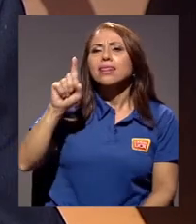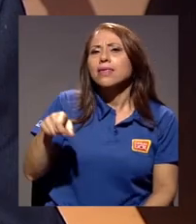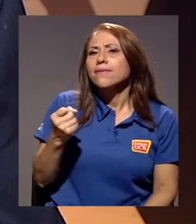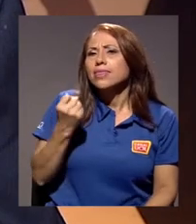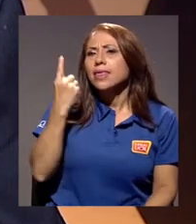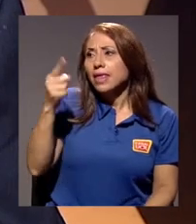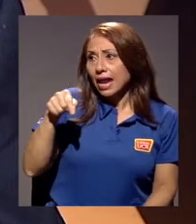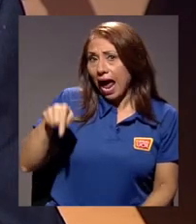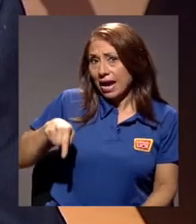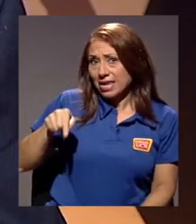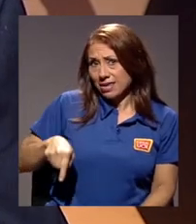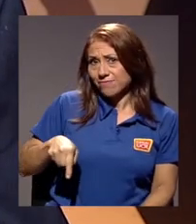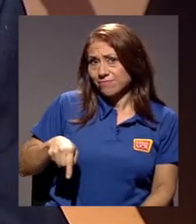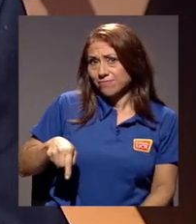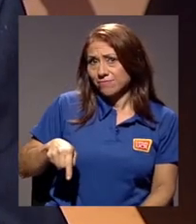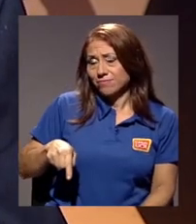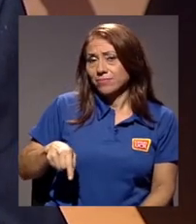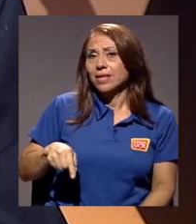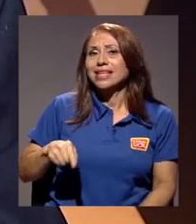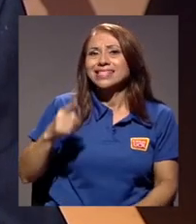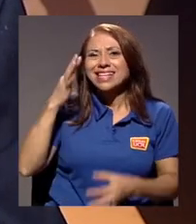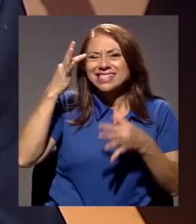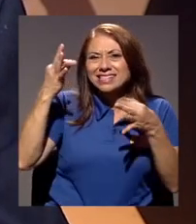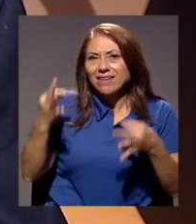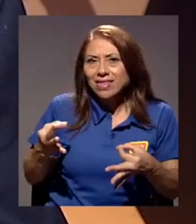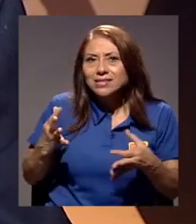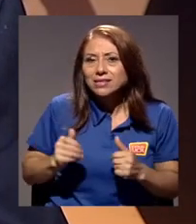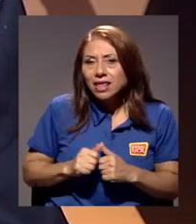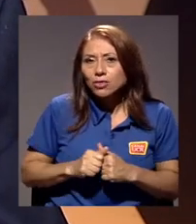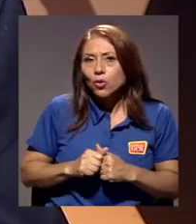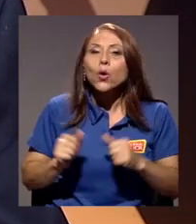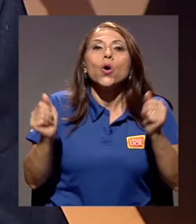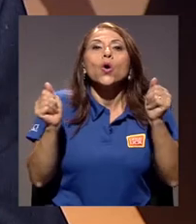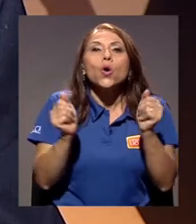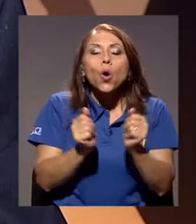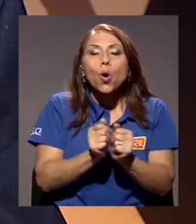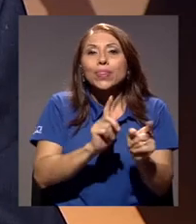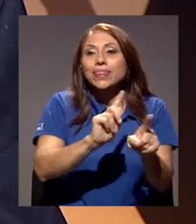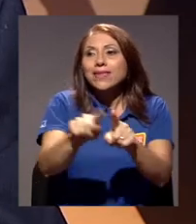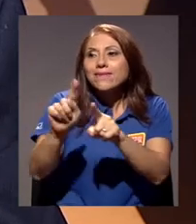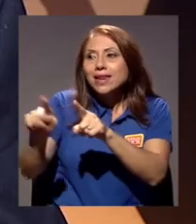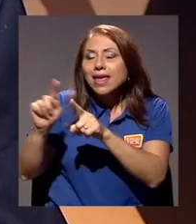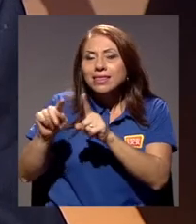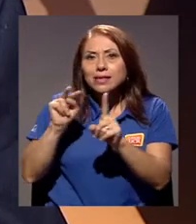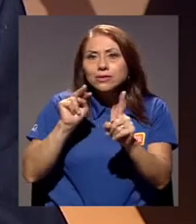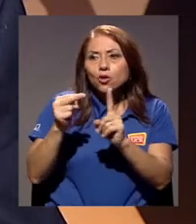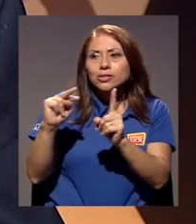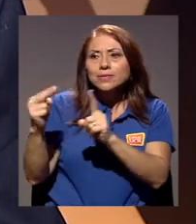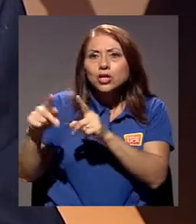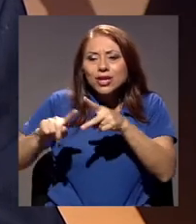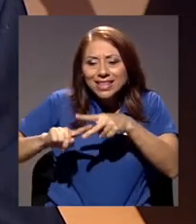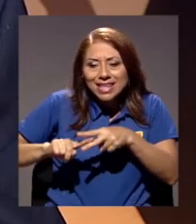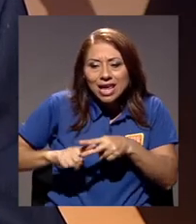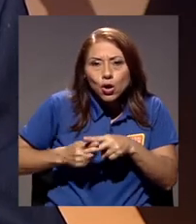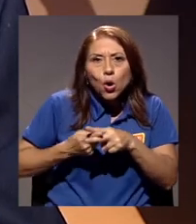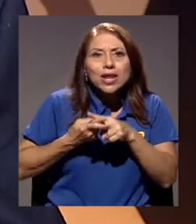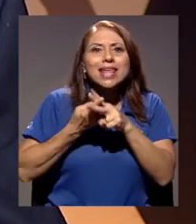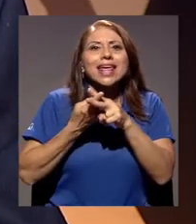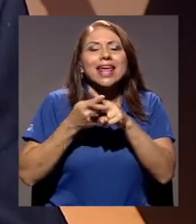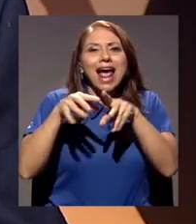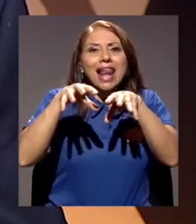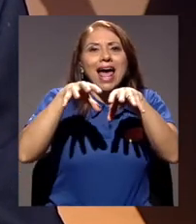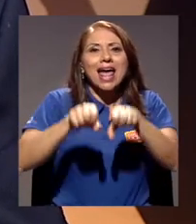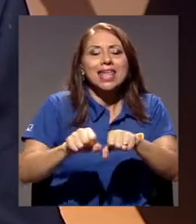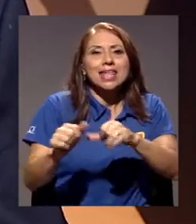a partir de las concepciones que dieron origen a la invasión de william work